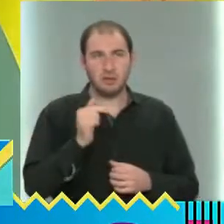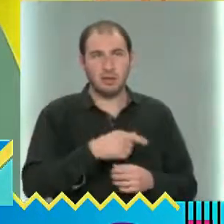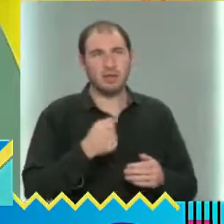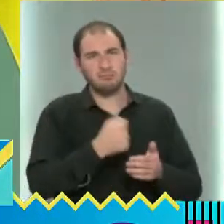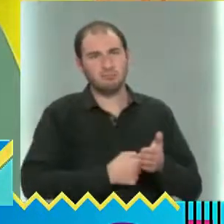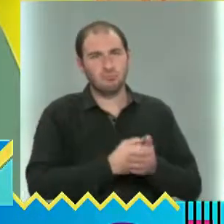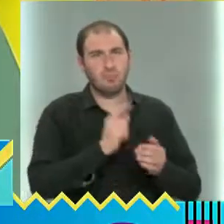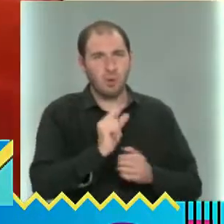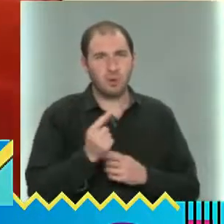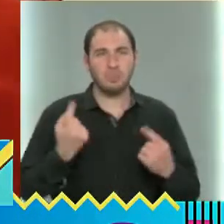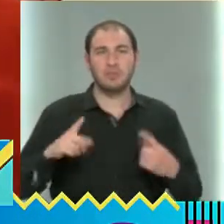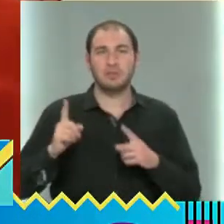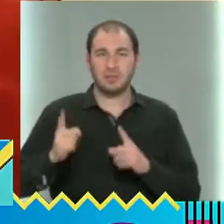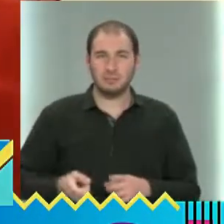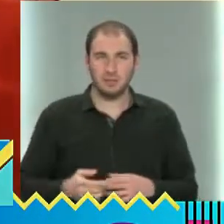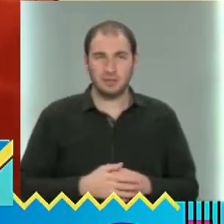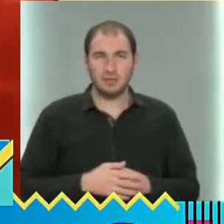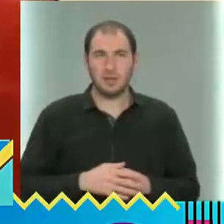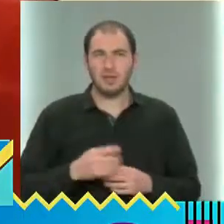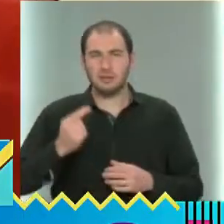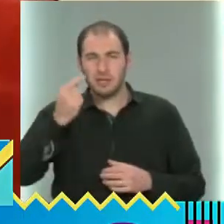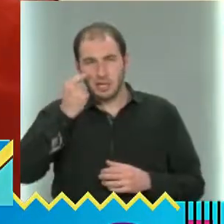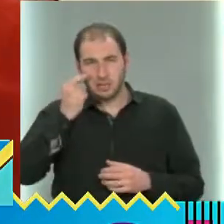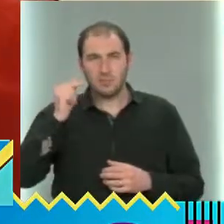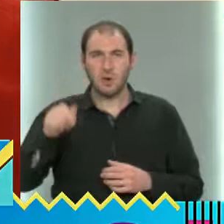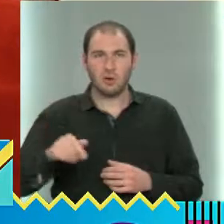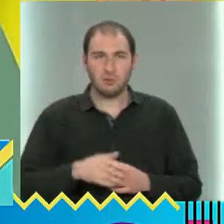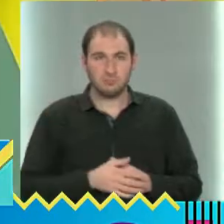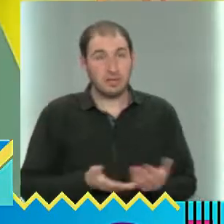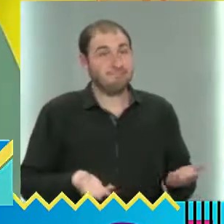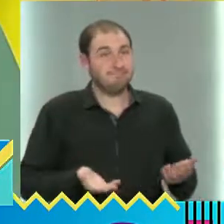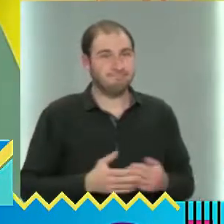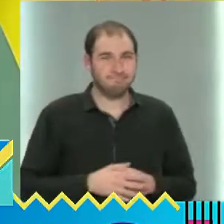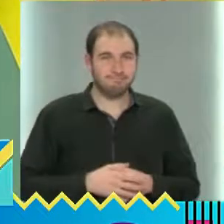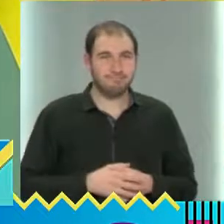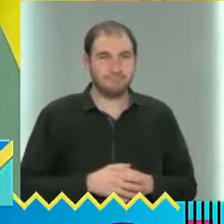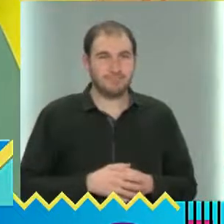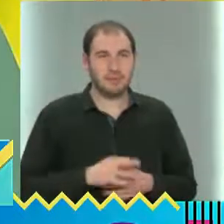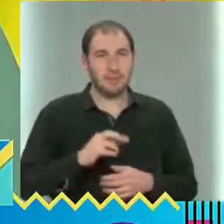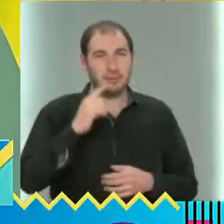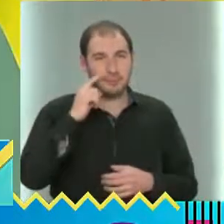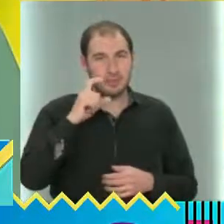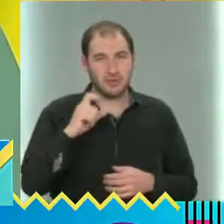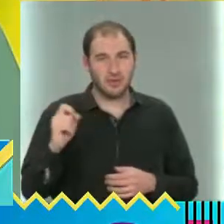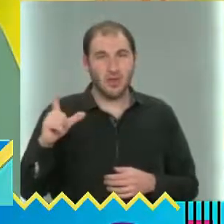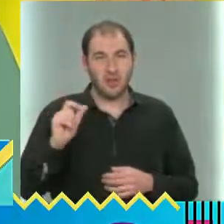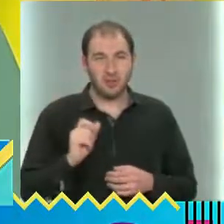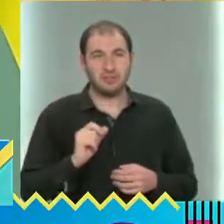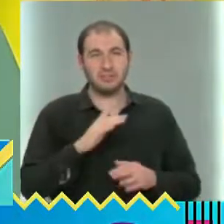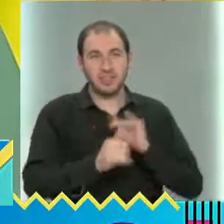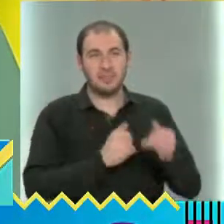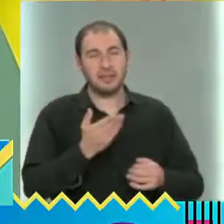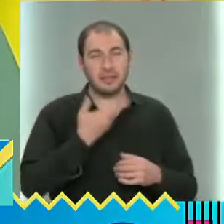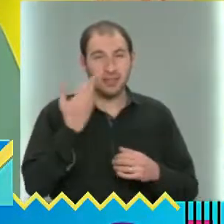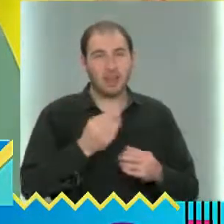combativo, pero... Pero también tiene así como testimonial. Bueno. Javier Piccolo sacó un libro recientemente que se llama